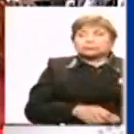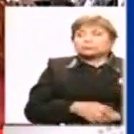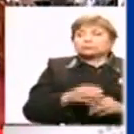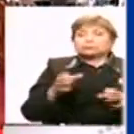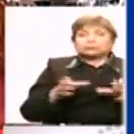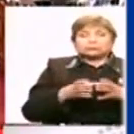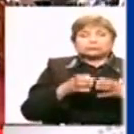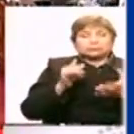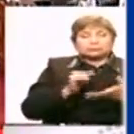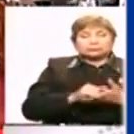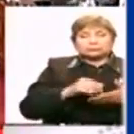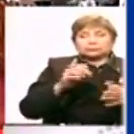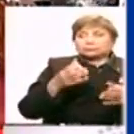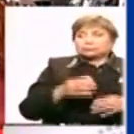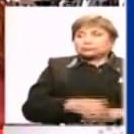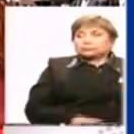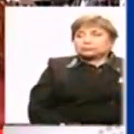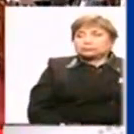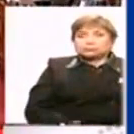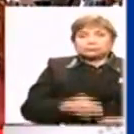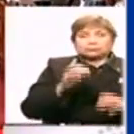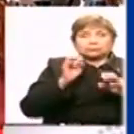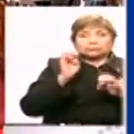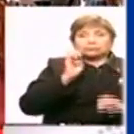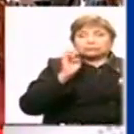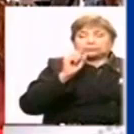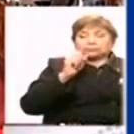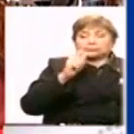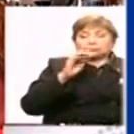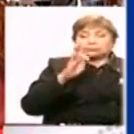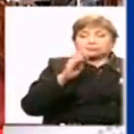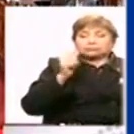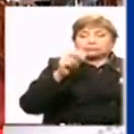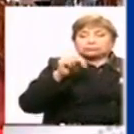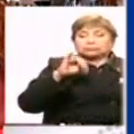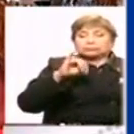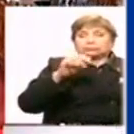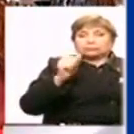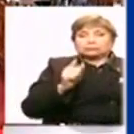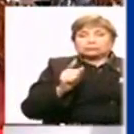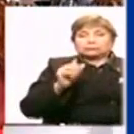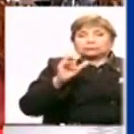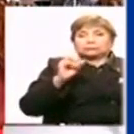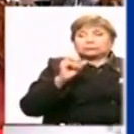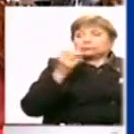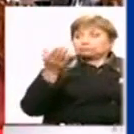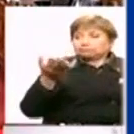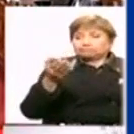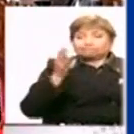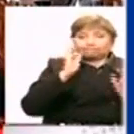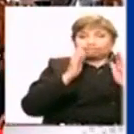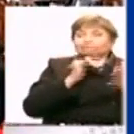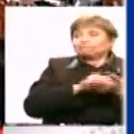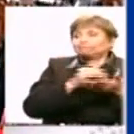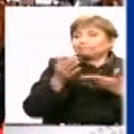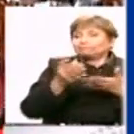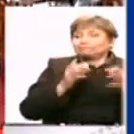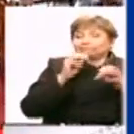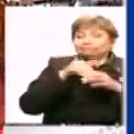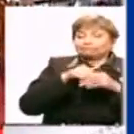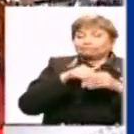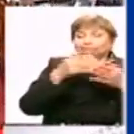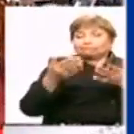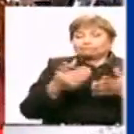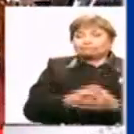Hay tres listas, en efecto. Como te digo, nosotros dejamos encaminado una parte del trabajo a través de